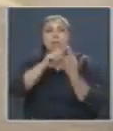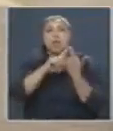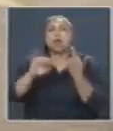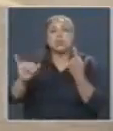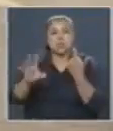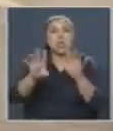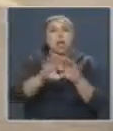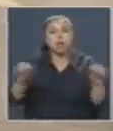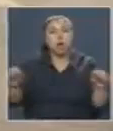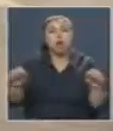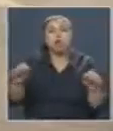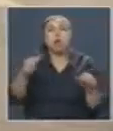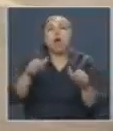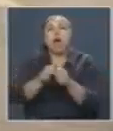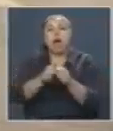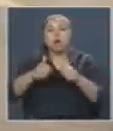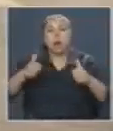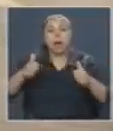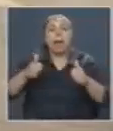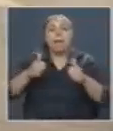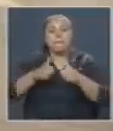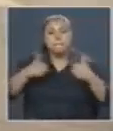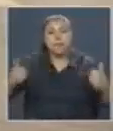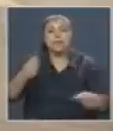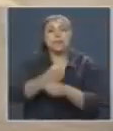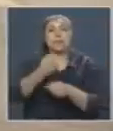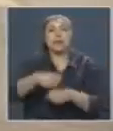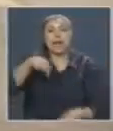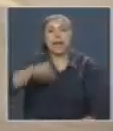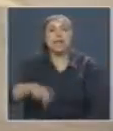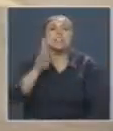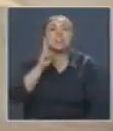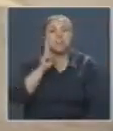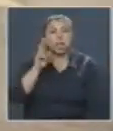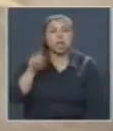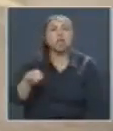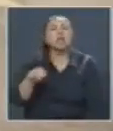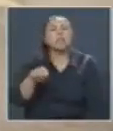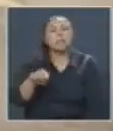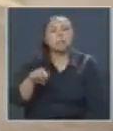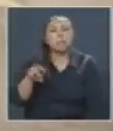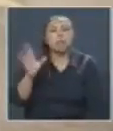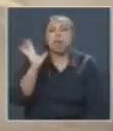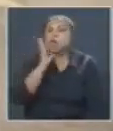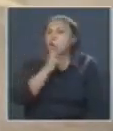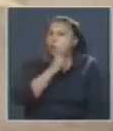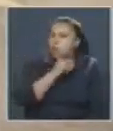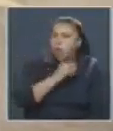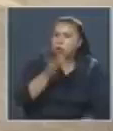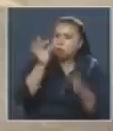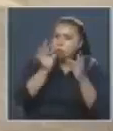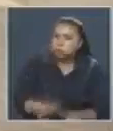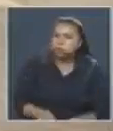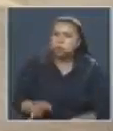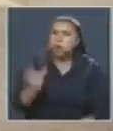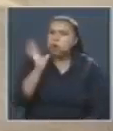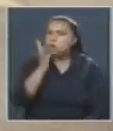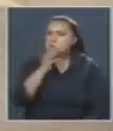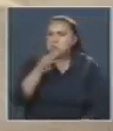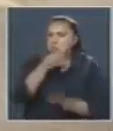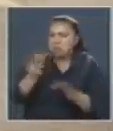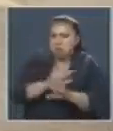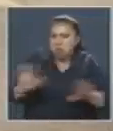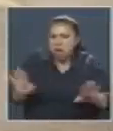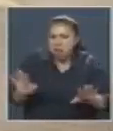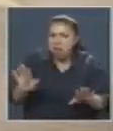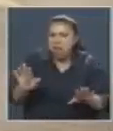a una mesa de trabajo que empezará a funcionar este viernes pero de cuyas conclusiones no hay certezas no dieron adelantos tampoco